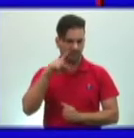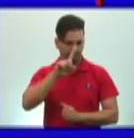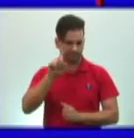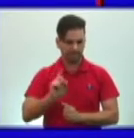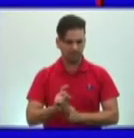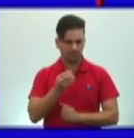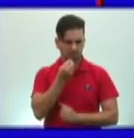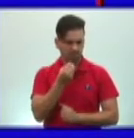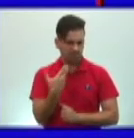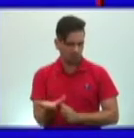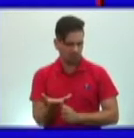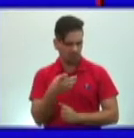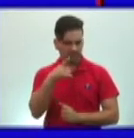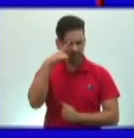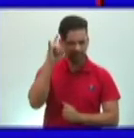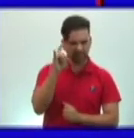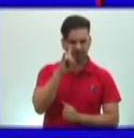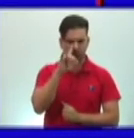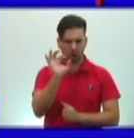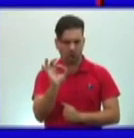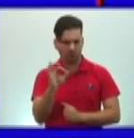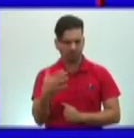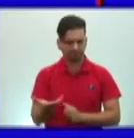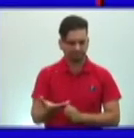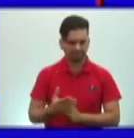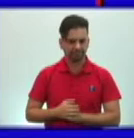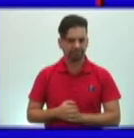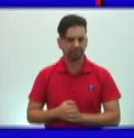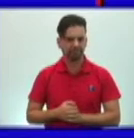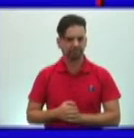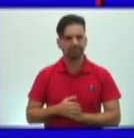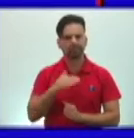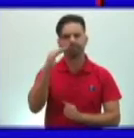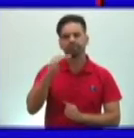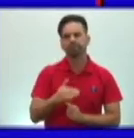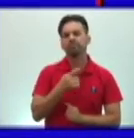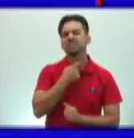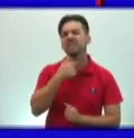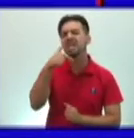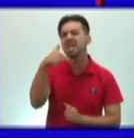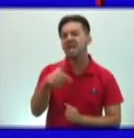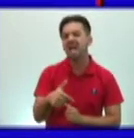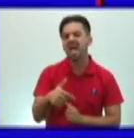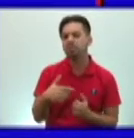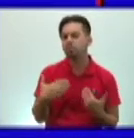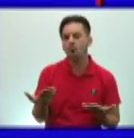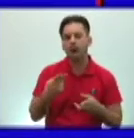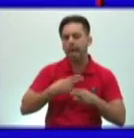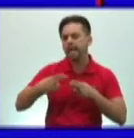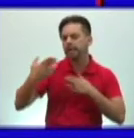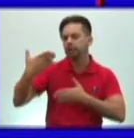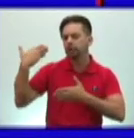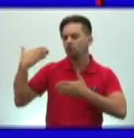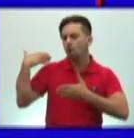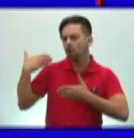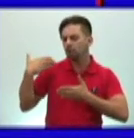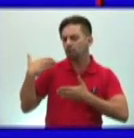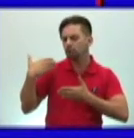posible construir una realidad material? ¿Qué ejemplos históricos existen y que ustedes conocen sobre esta